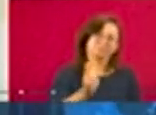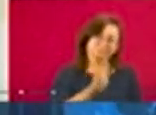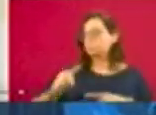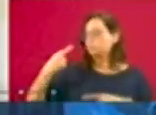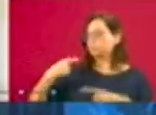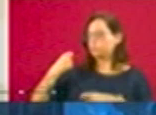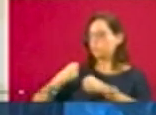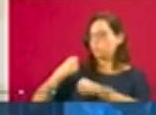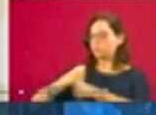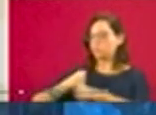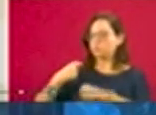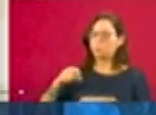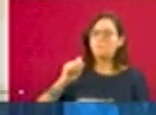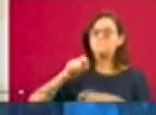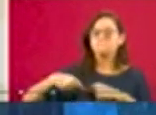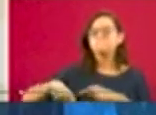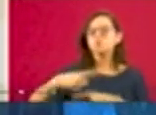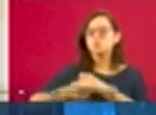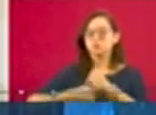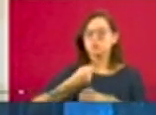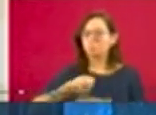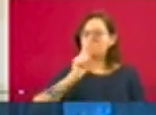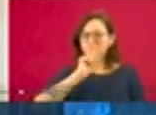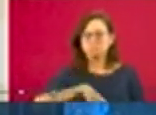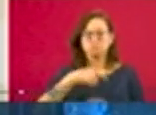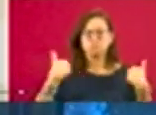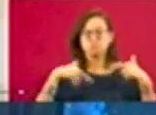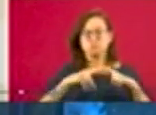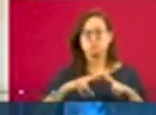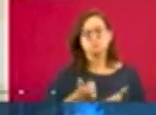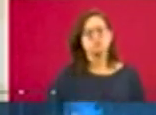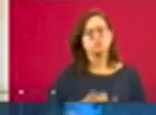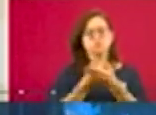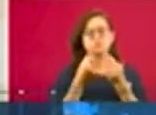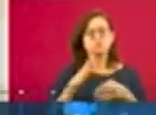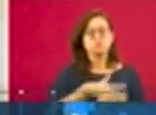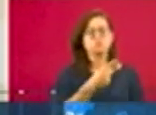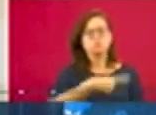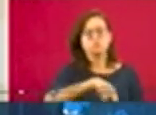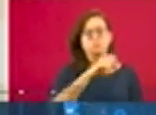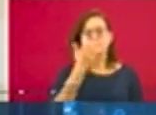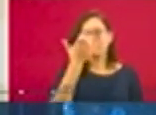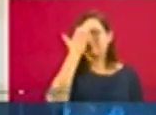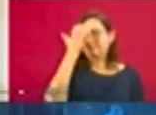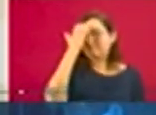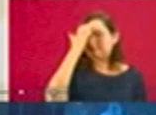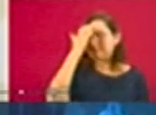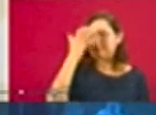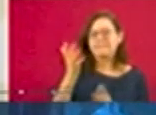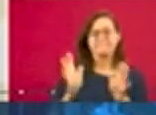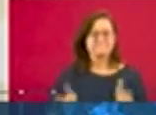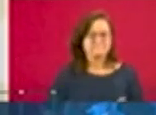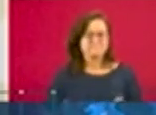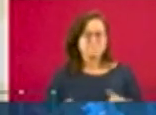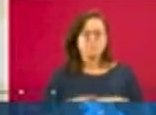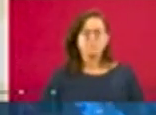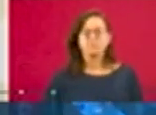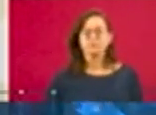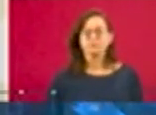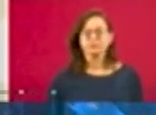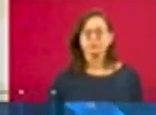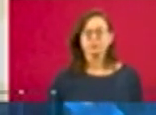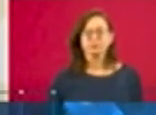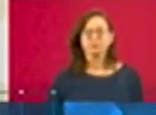utilizar todas las herramientas que tienen a la mano para mantener el aprendizaje de sus alumnos, Joaquín. Y esto es algo